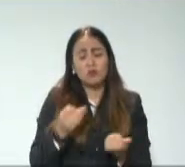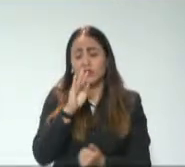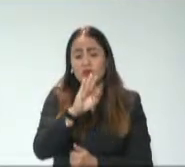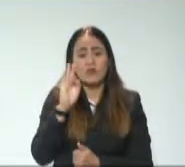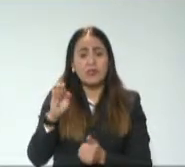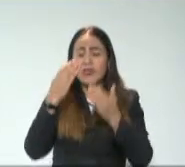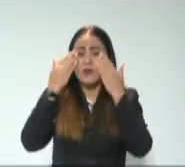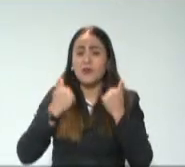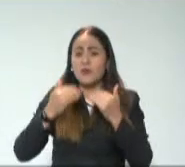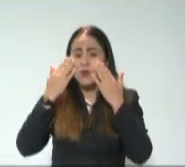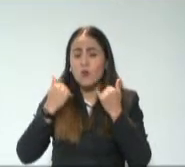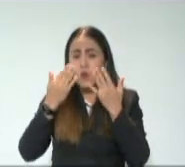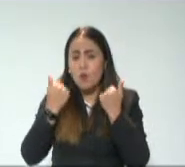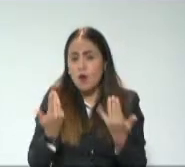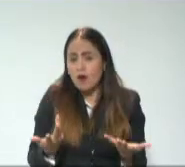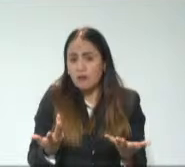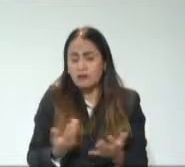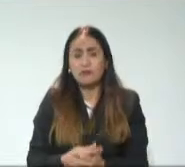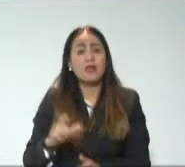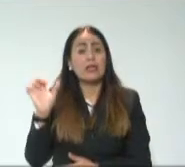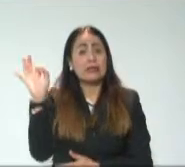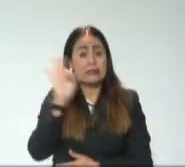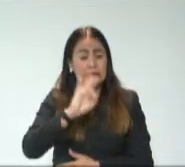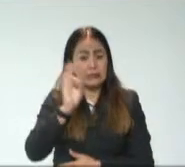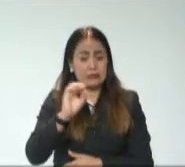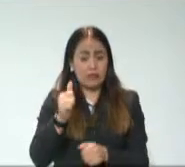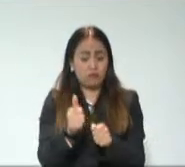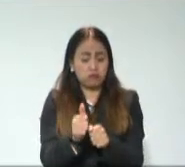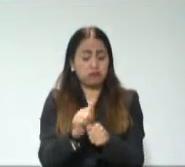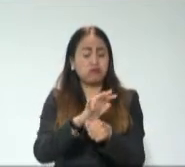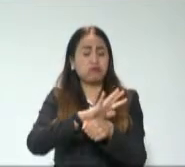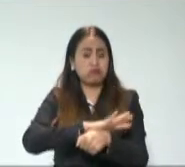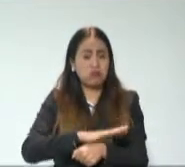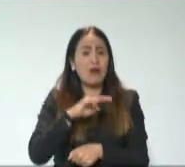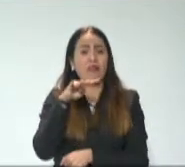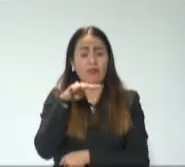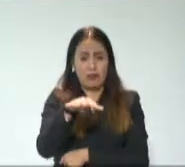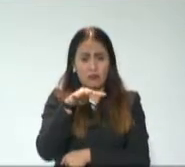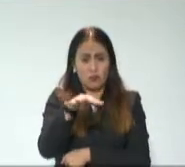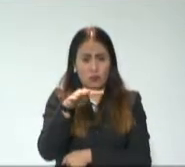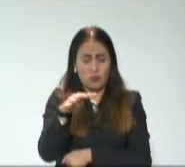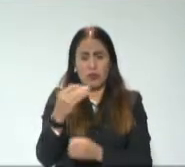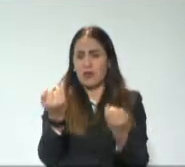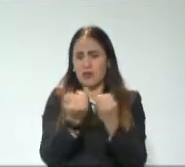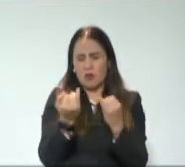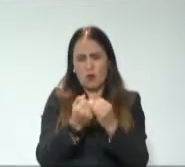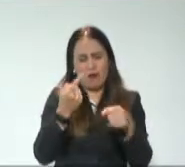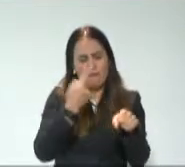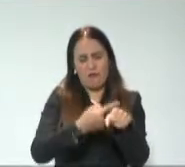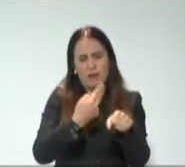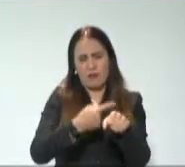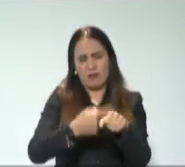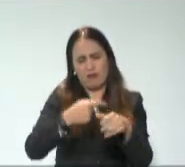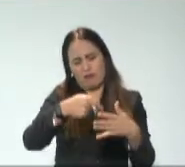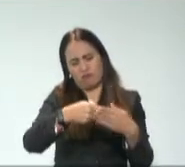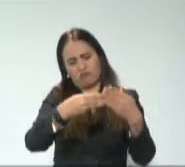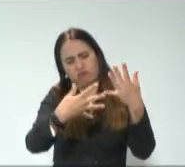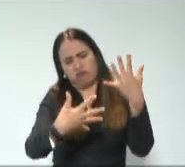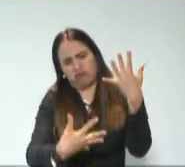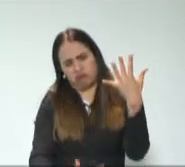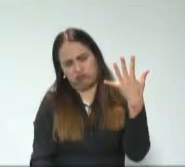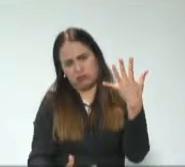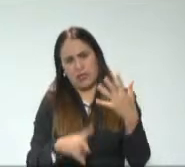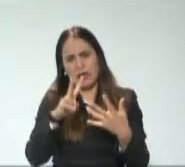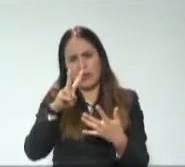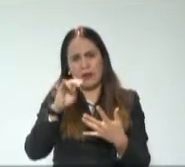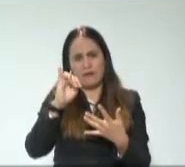la perspectiva más probable es que covid-19 al igual que la enorme mayoría Prácticamente la totalidad excepto por la